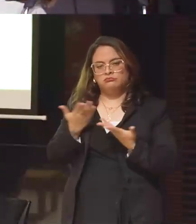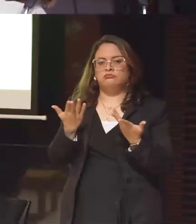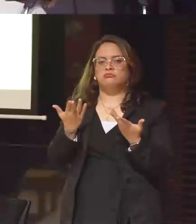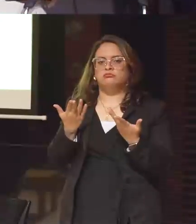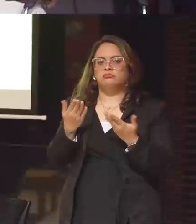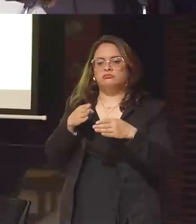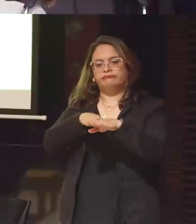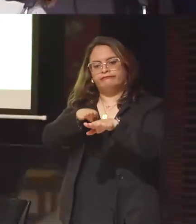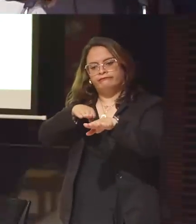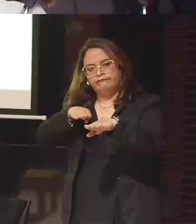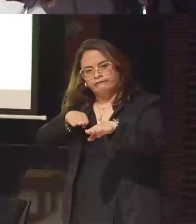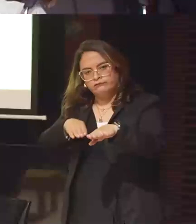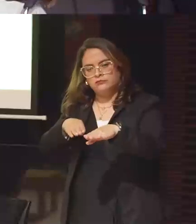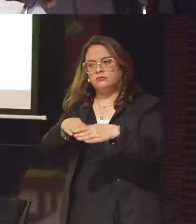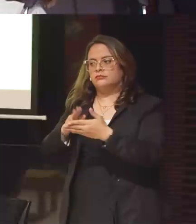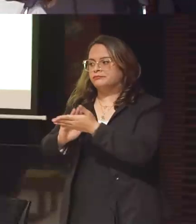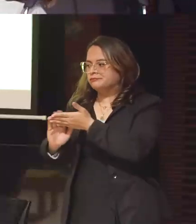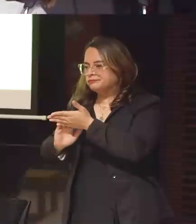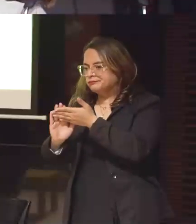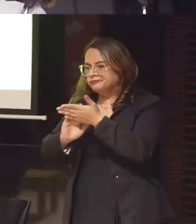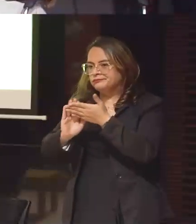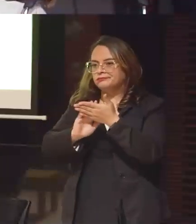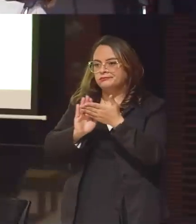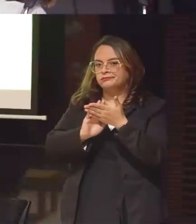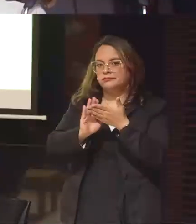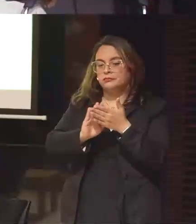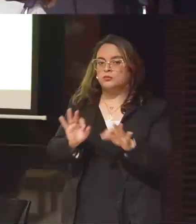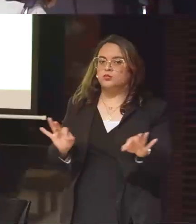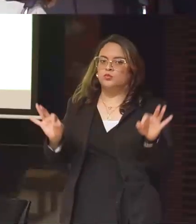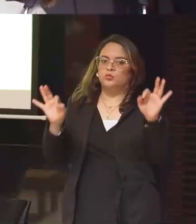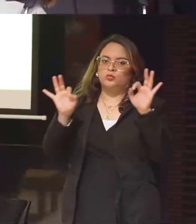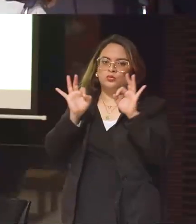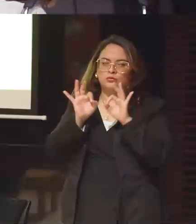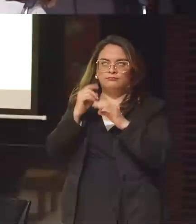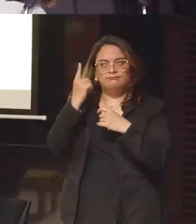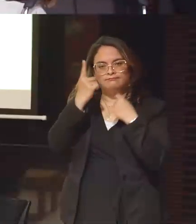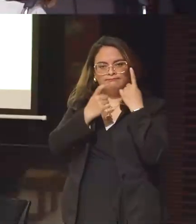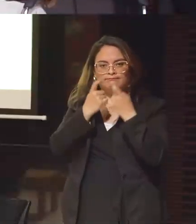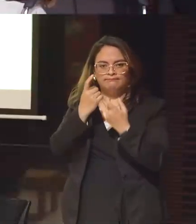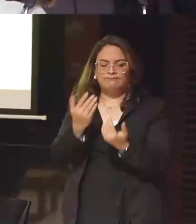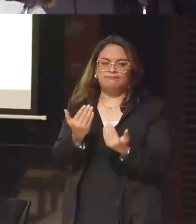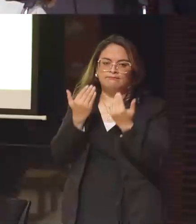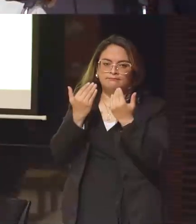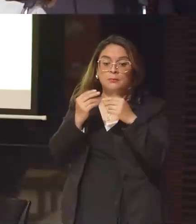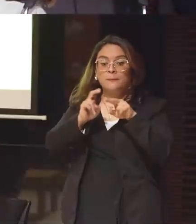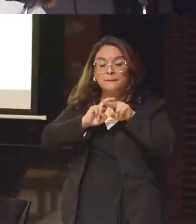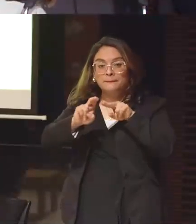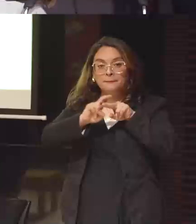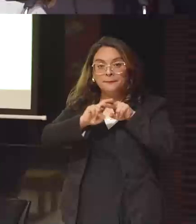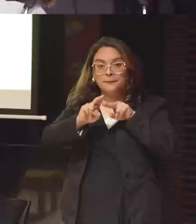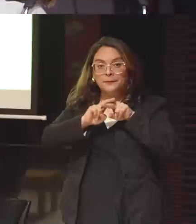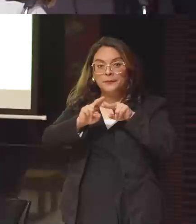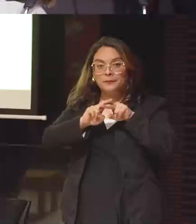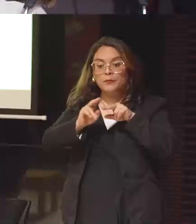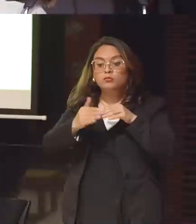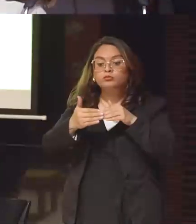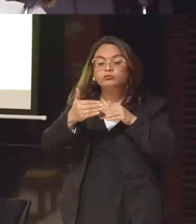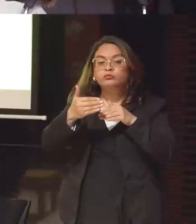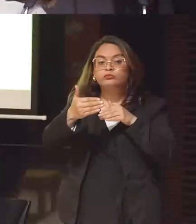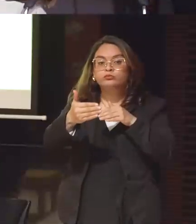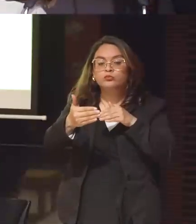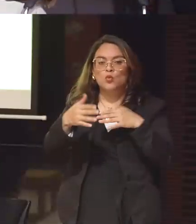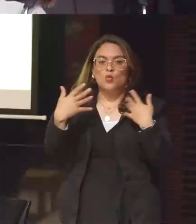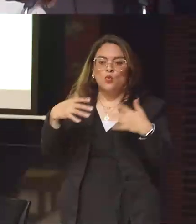trancones, los mantenimientos viales que hay que hacer a la ciudad. Entonces son cosas que hay que pensar. Tener el metro y tenerlo funcionando unos años hará que incluso la inversión